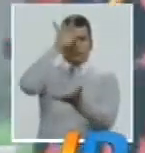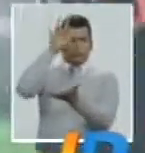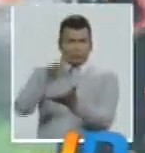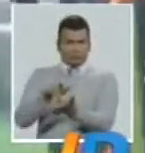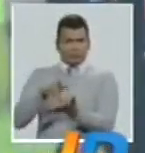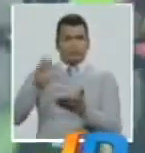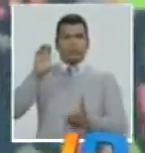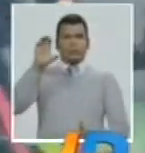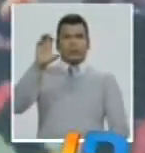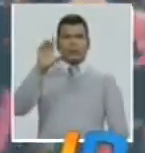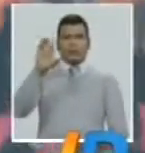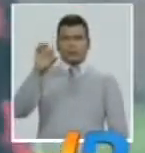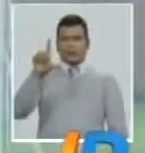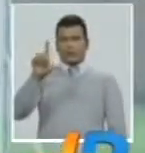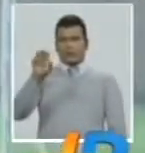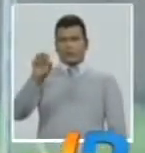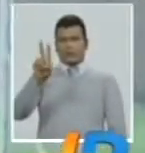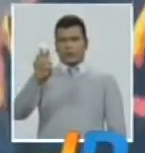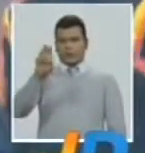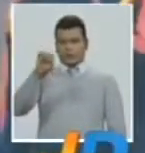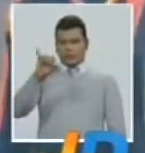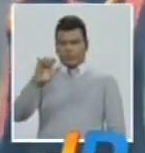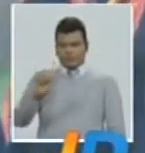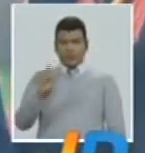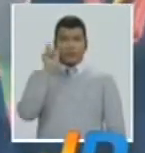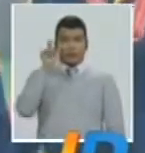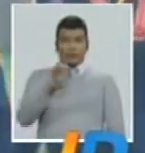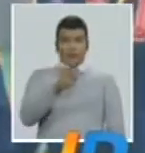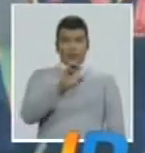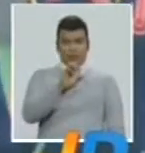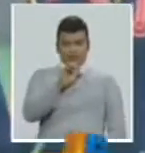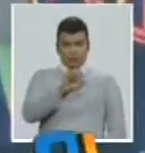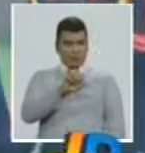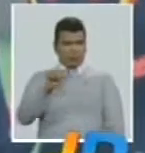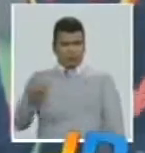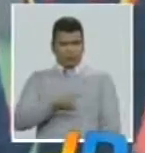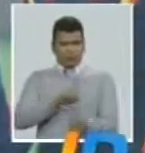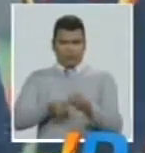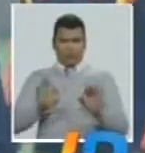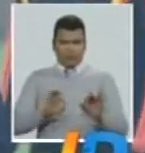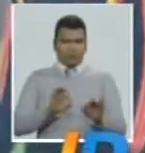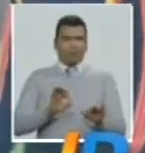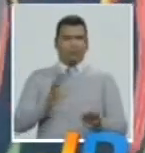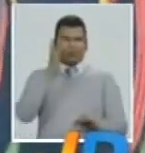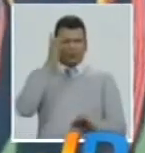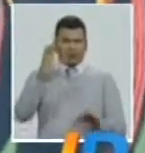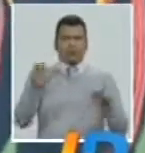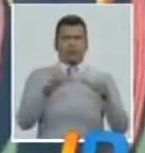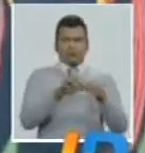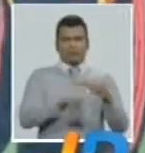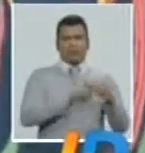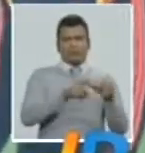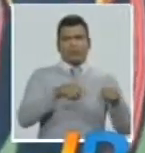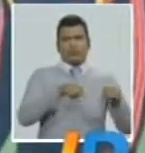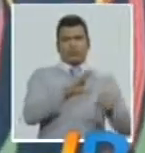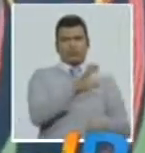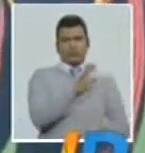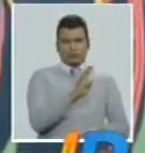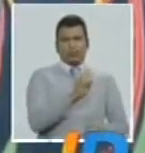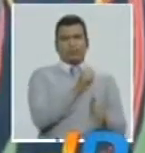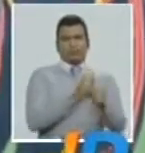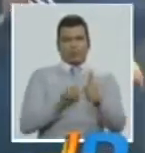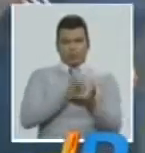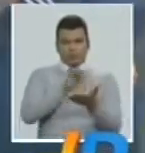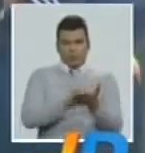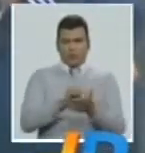Edwin Cardona, quienes fueron liberados de la concentración para regresar a sus clubes. El equipo dirigido por José Néstor Pekerman entrenó